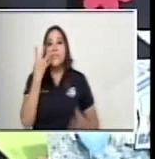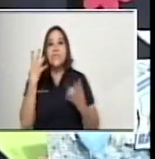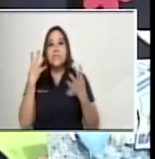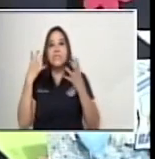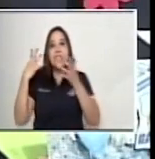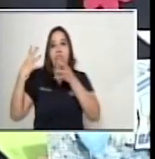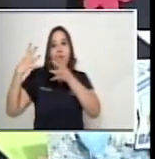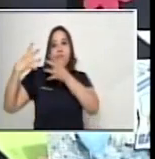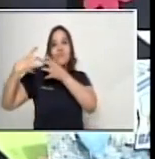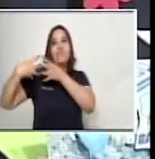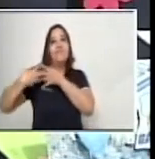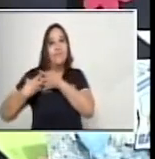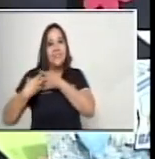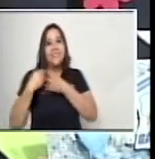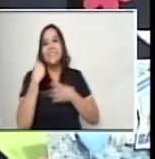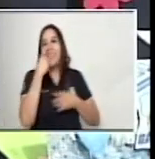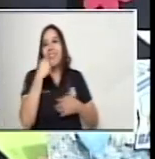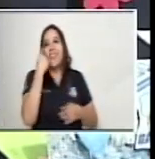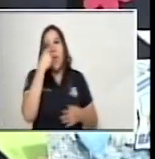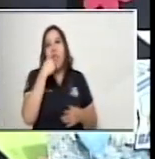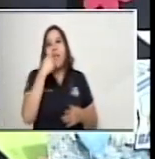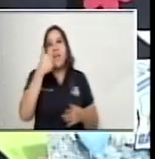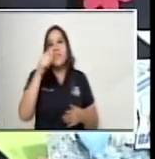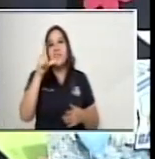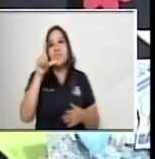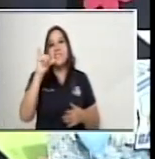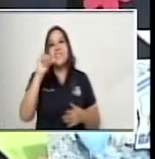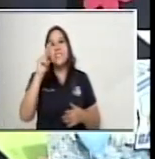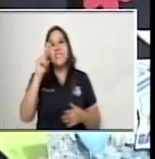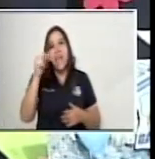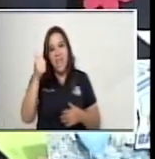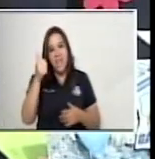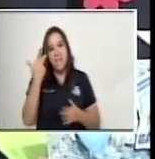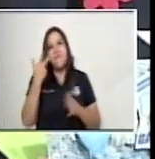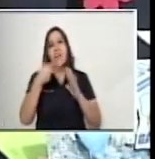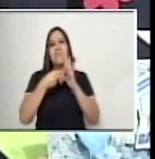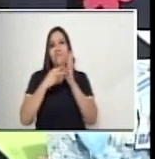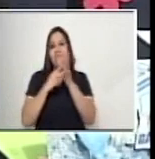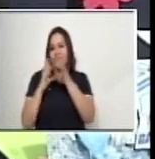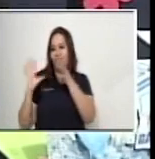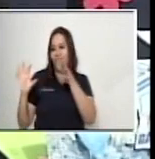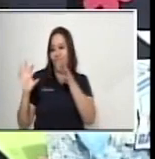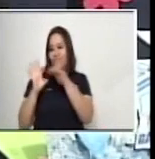la saliva y esto forma un bolo alimenticio.